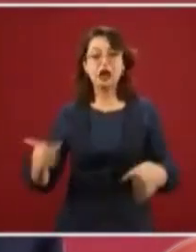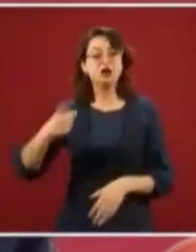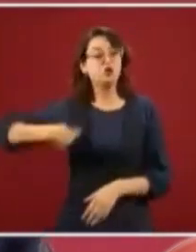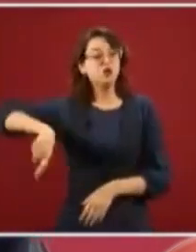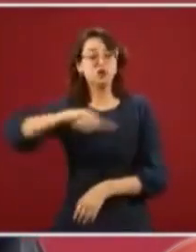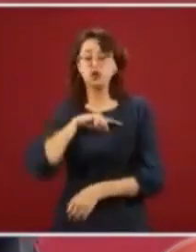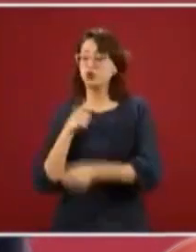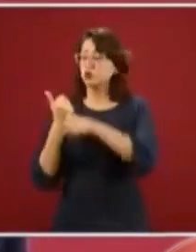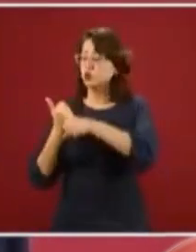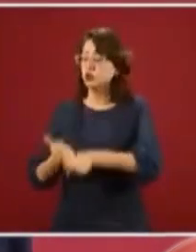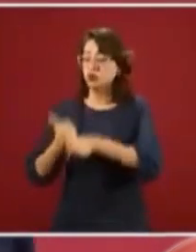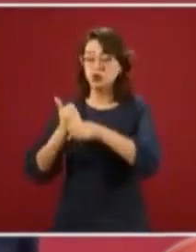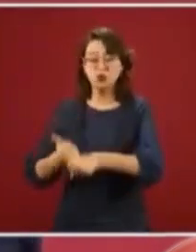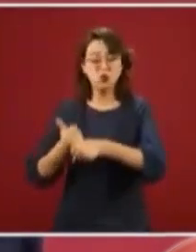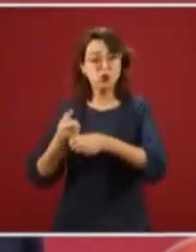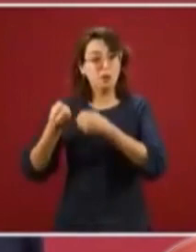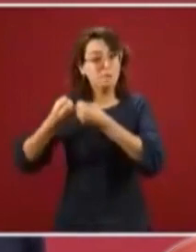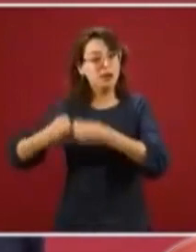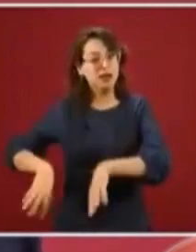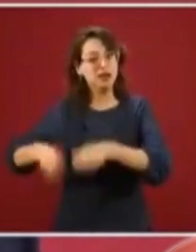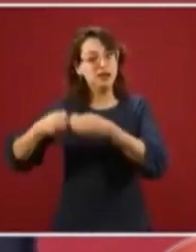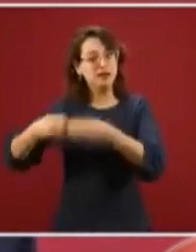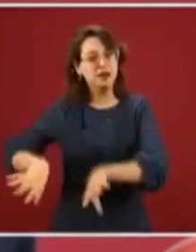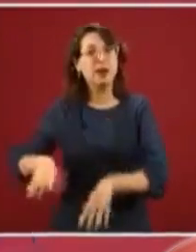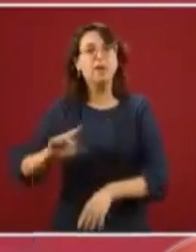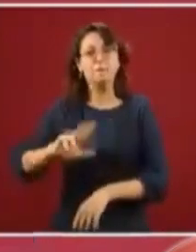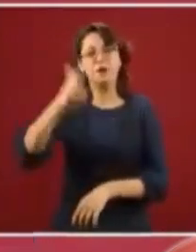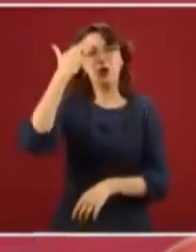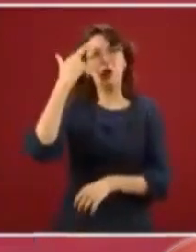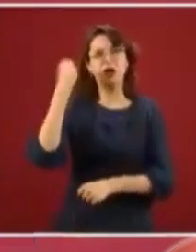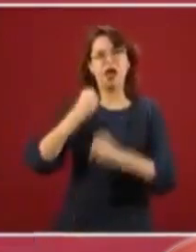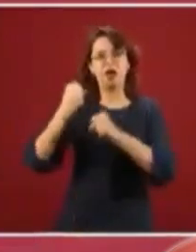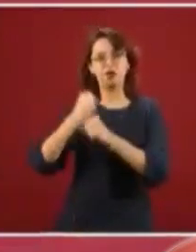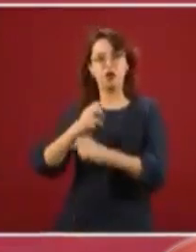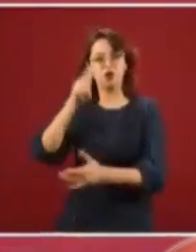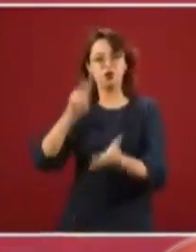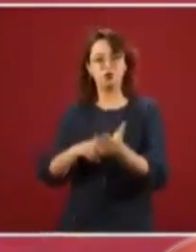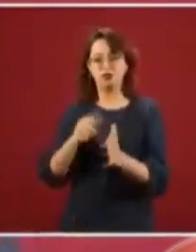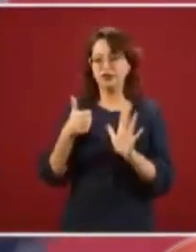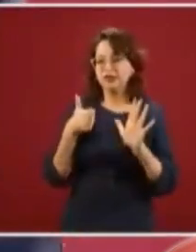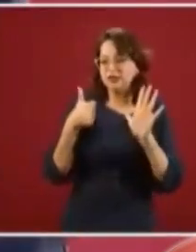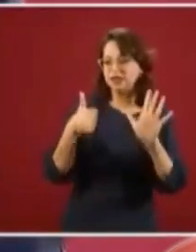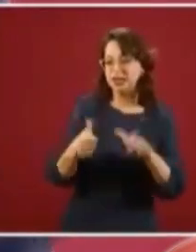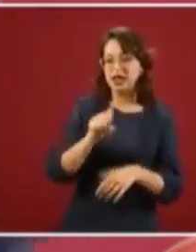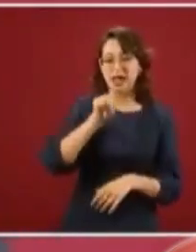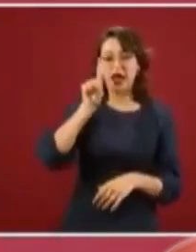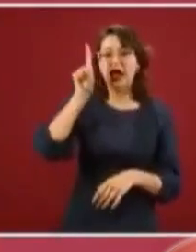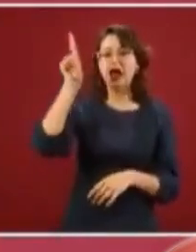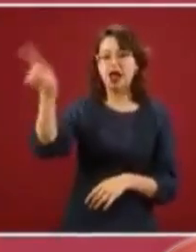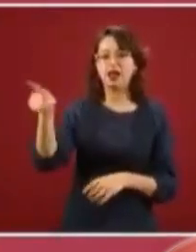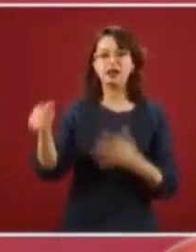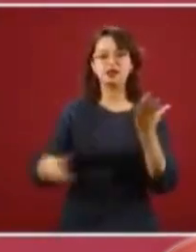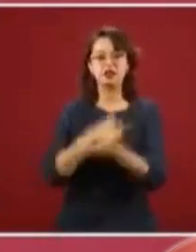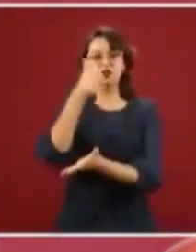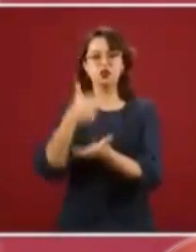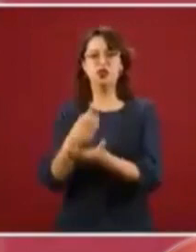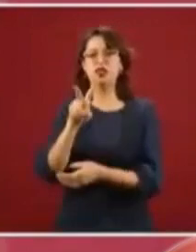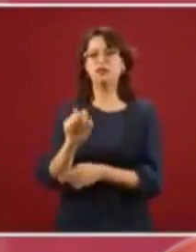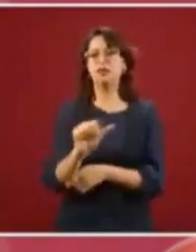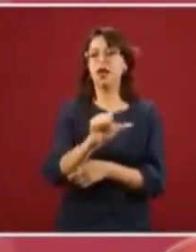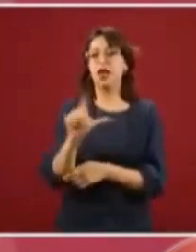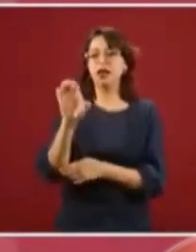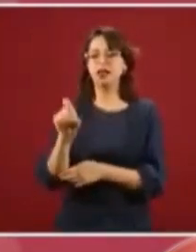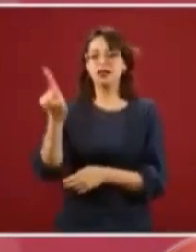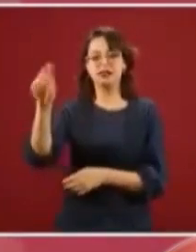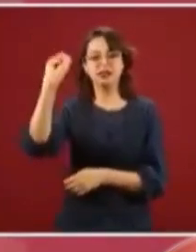en el 2006, una casilla allá en Ciudad Valle, San